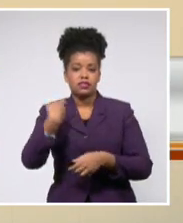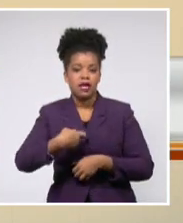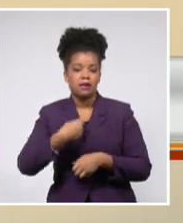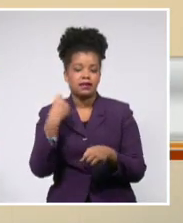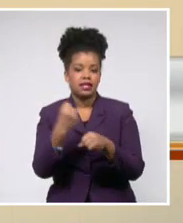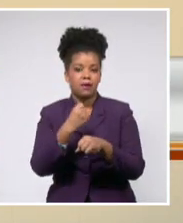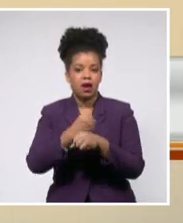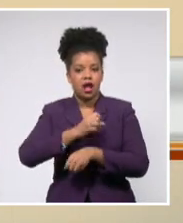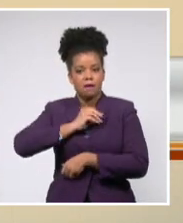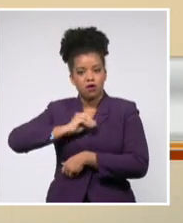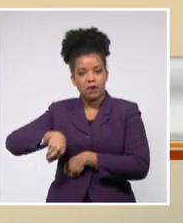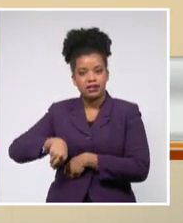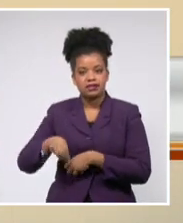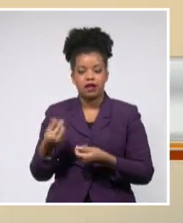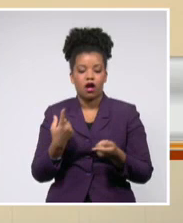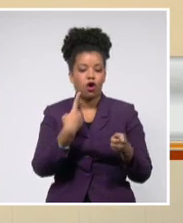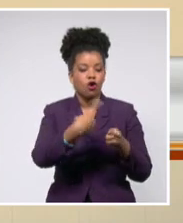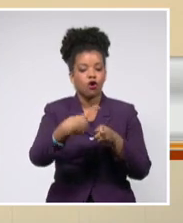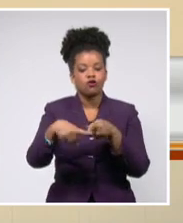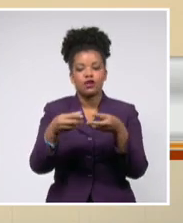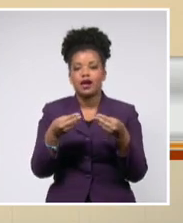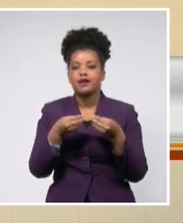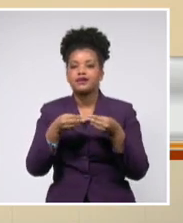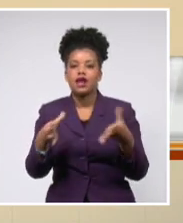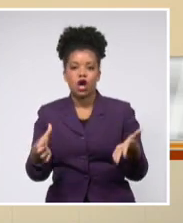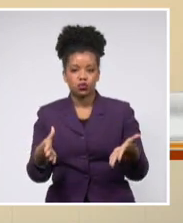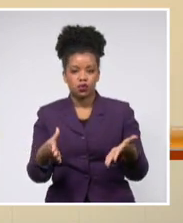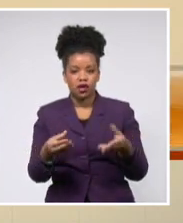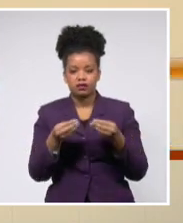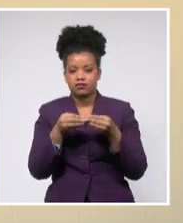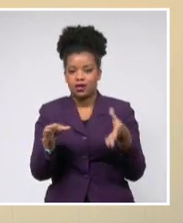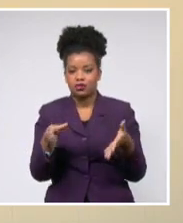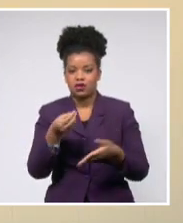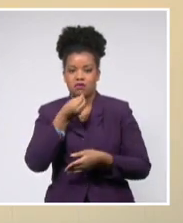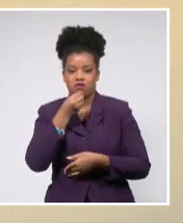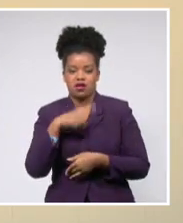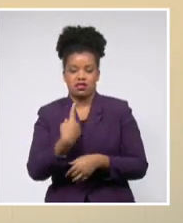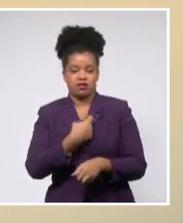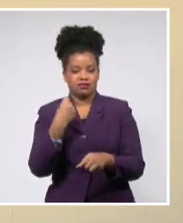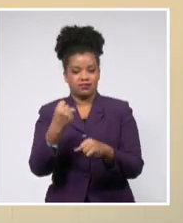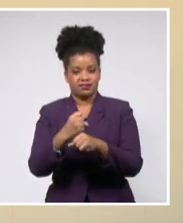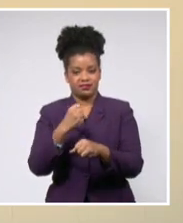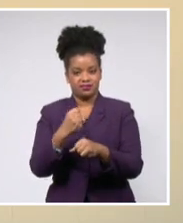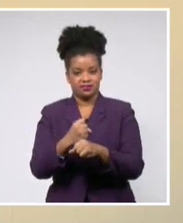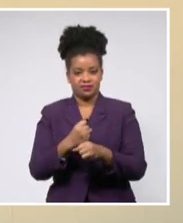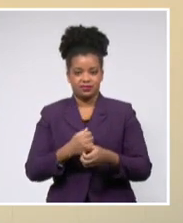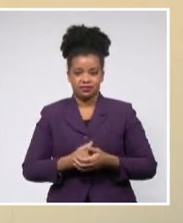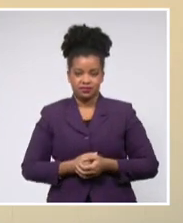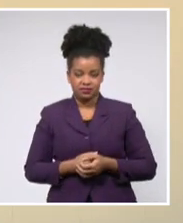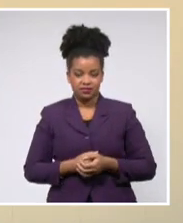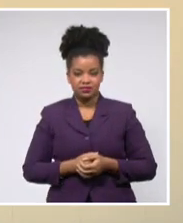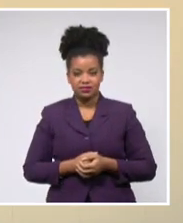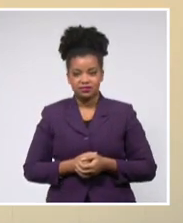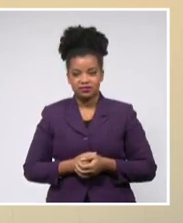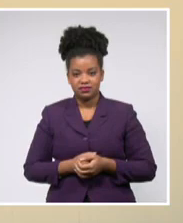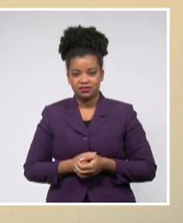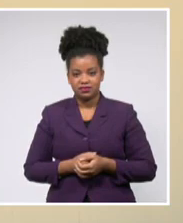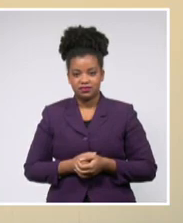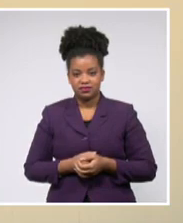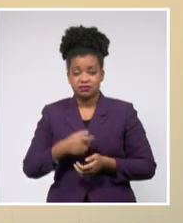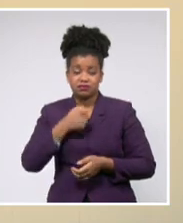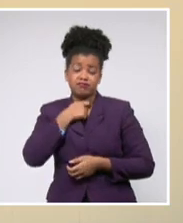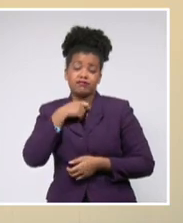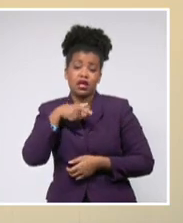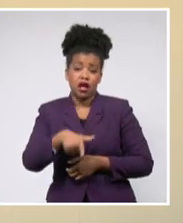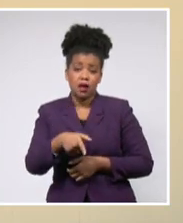aprovechando los biofertilizantes, los bioproductos, todo lo que nos permita trabajar. En el caso del frijol, por ejemplo, se está inoculando el